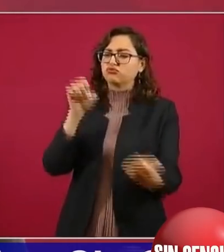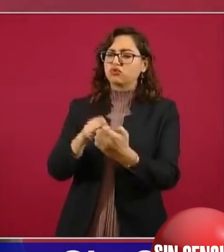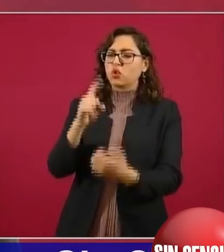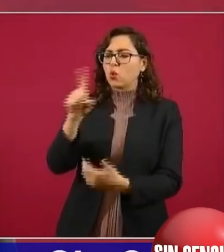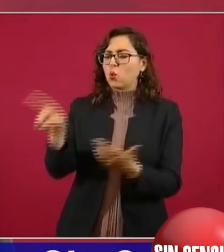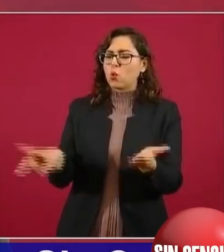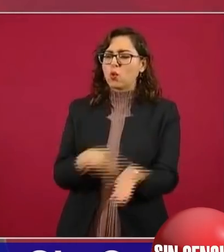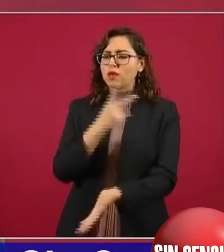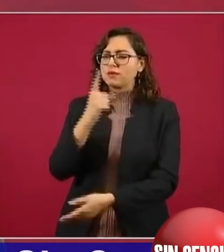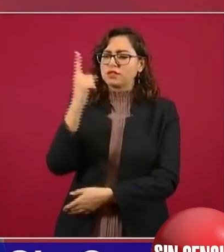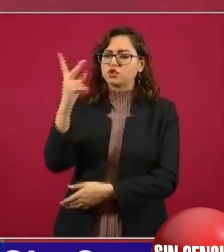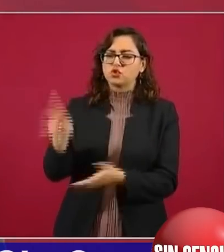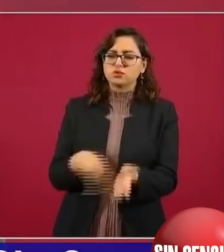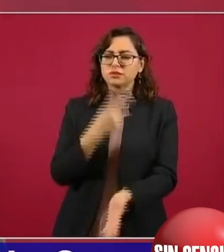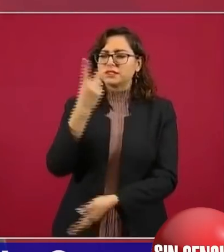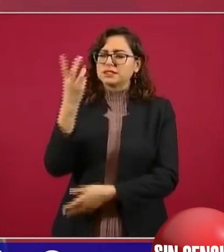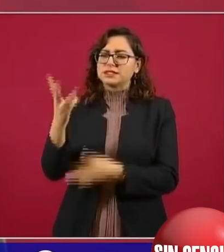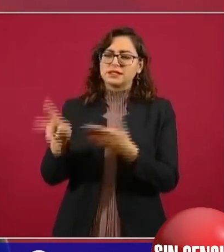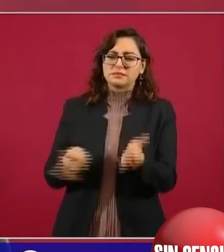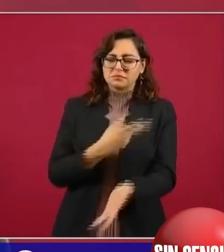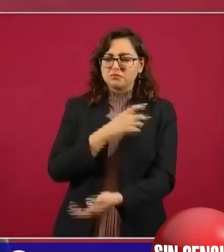quedó al descubierto